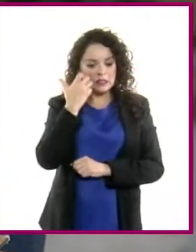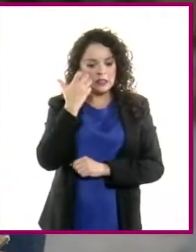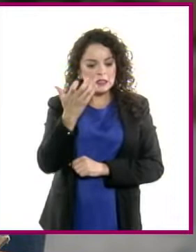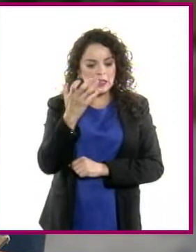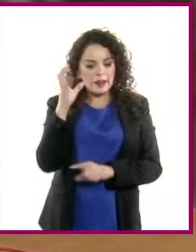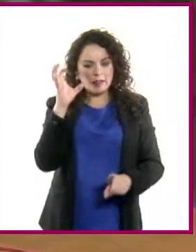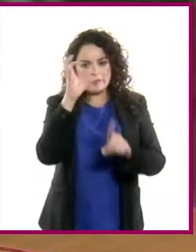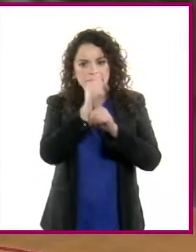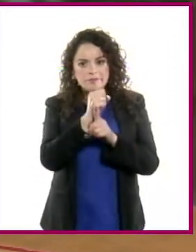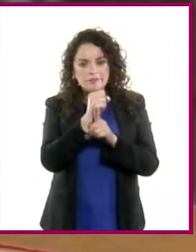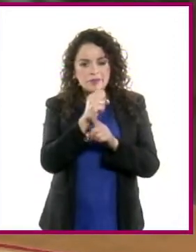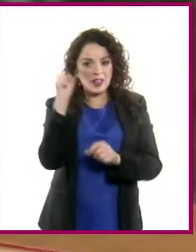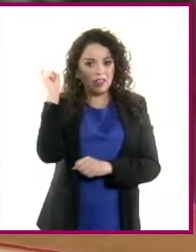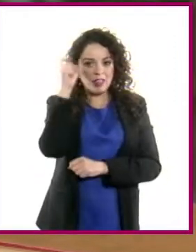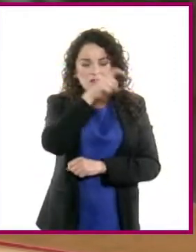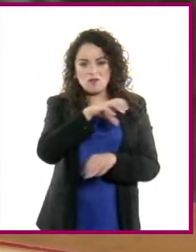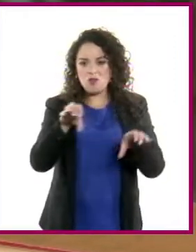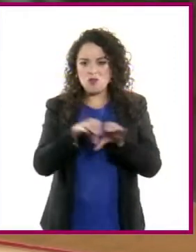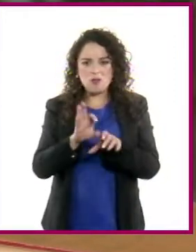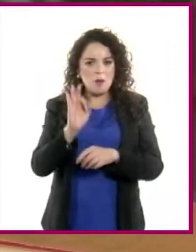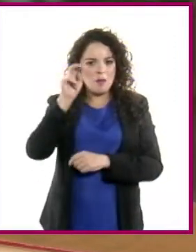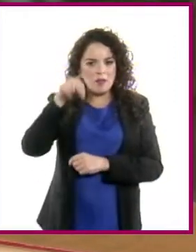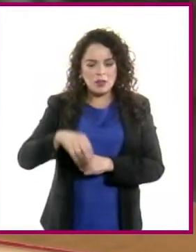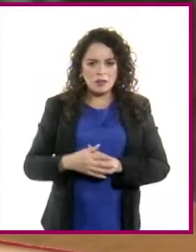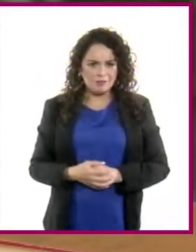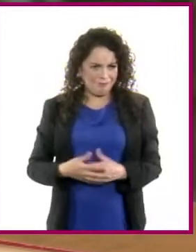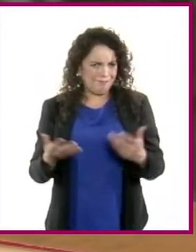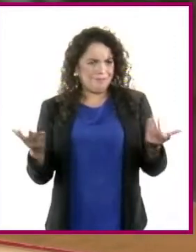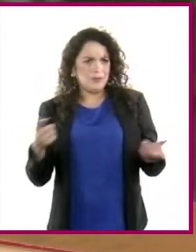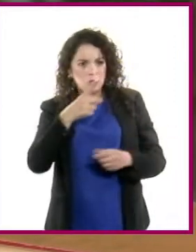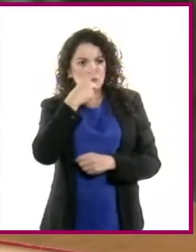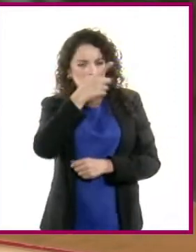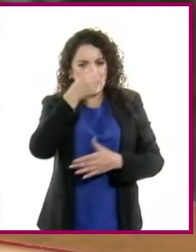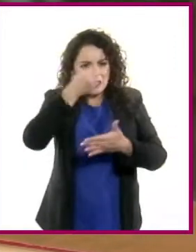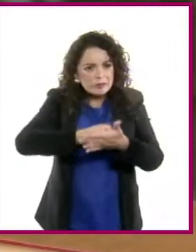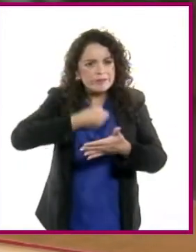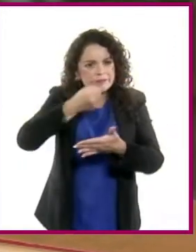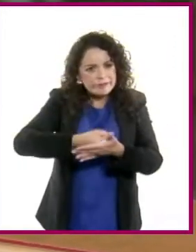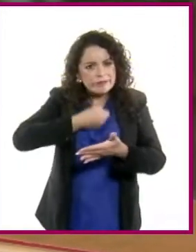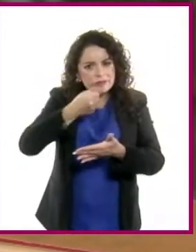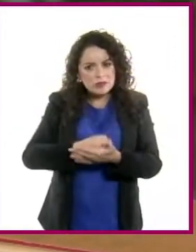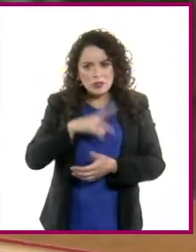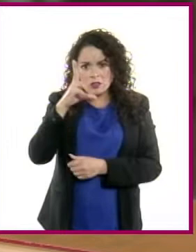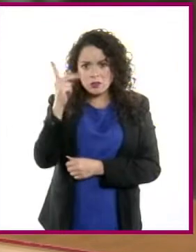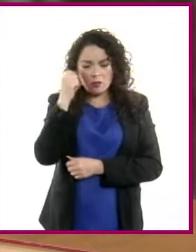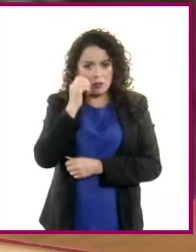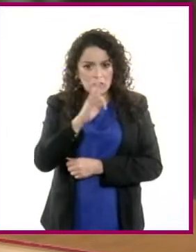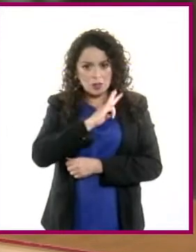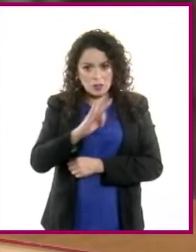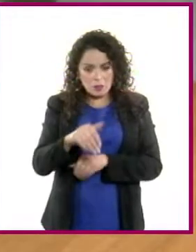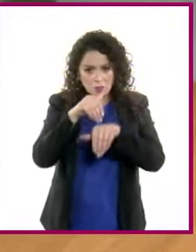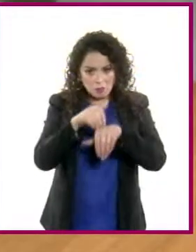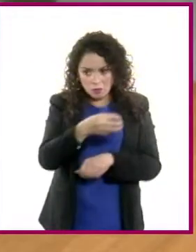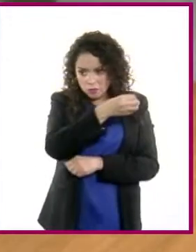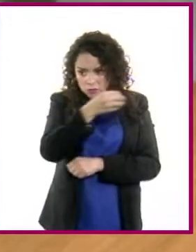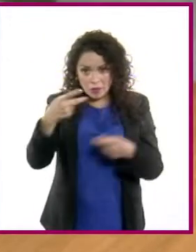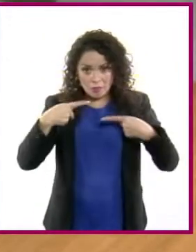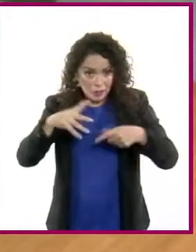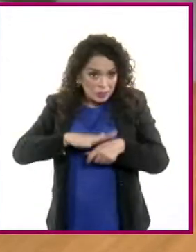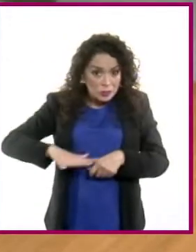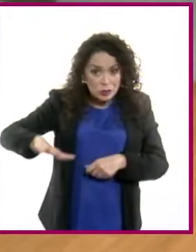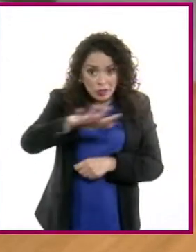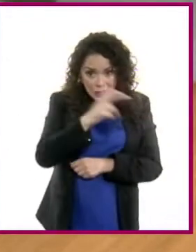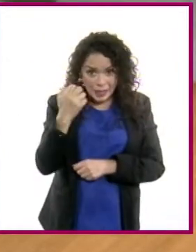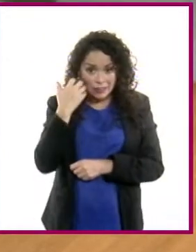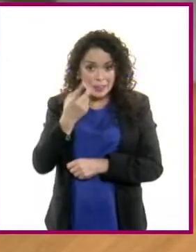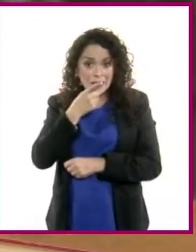tuvo final. Estás diciendo que por más que se intente, nunca podría imponerse del todo el orden en la sociedad, ¿no? Sí,